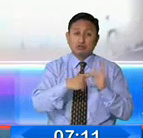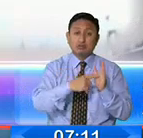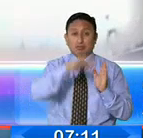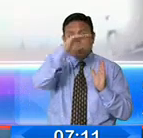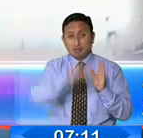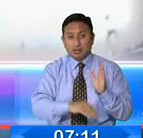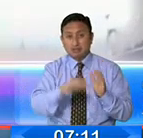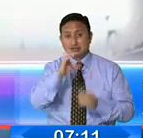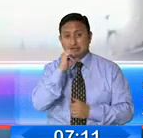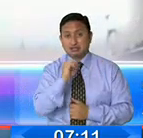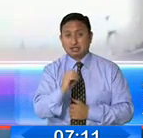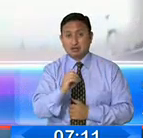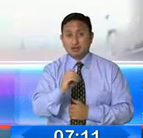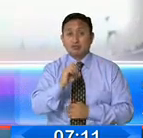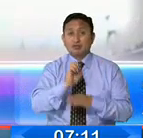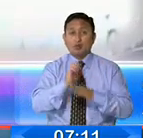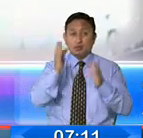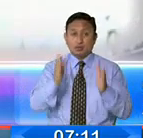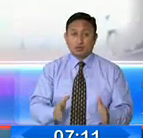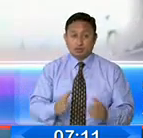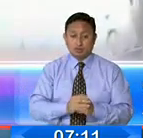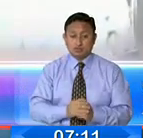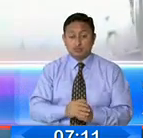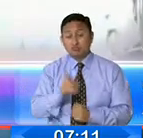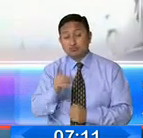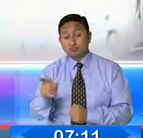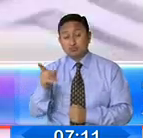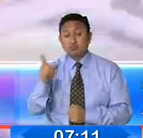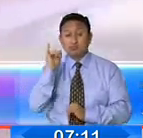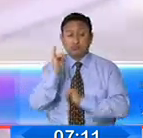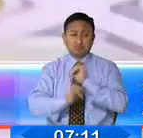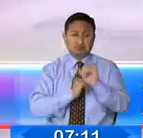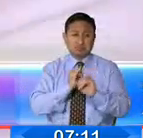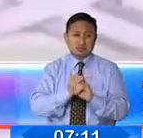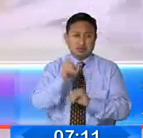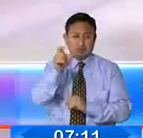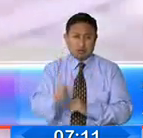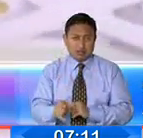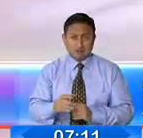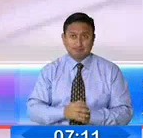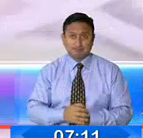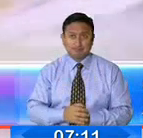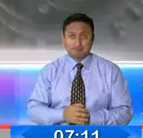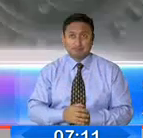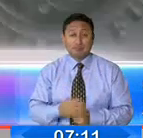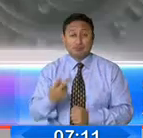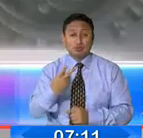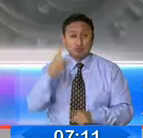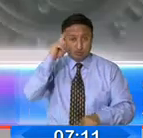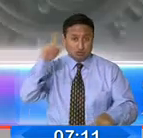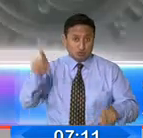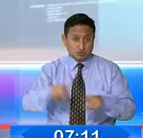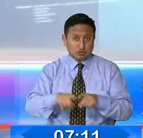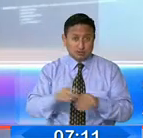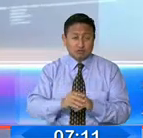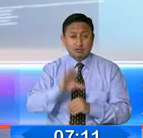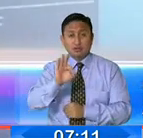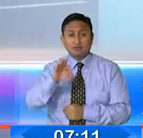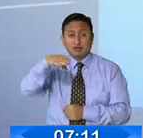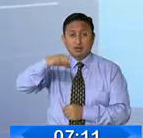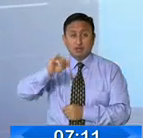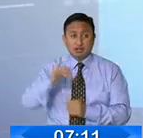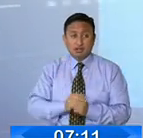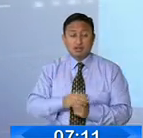de 0 para los nacionales y un IVA para los extranjeros. Ambos creen que el acuerdo con el FMI para la consignación